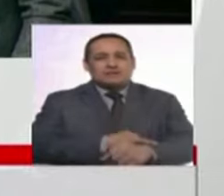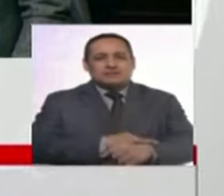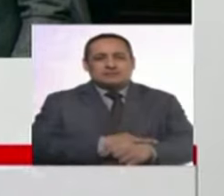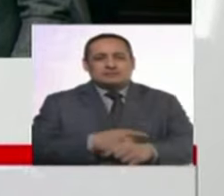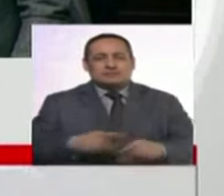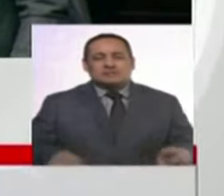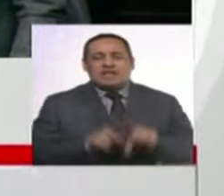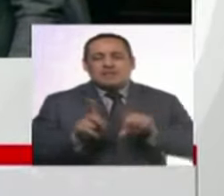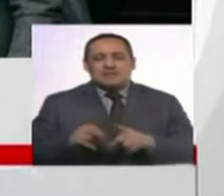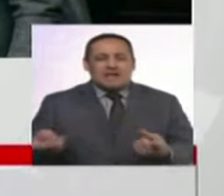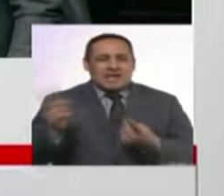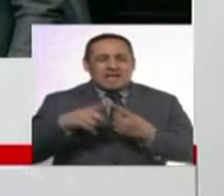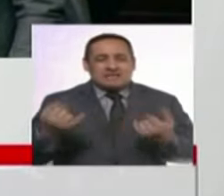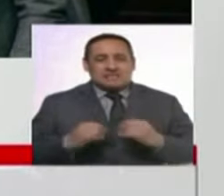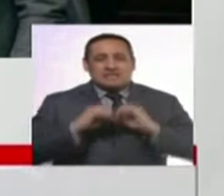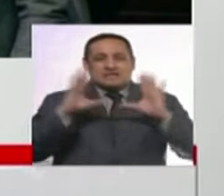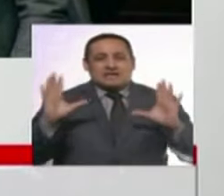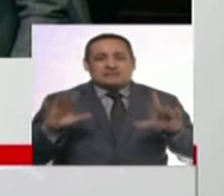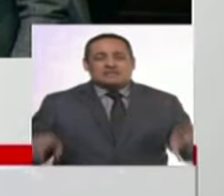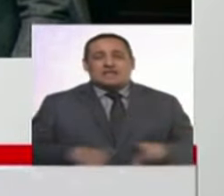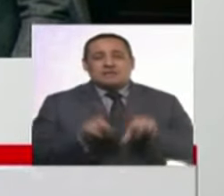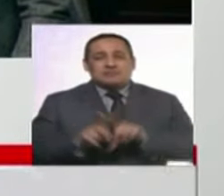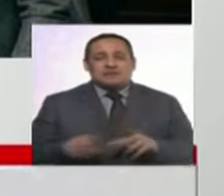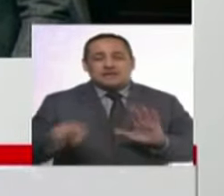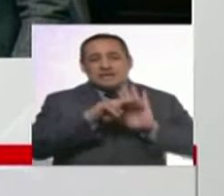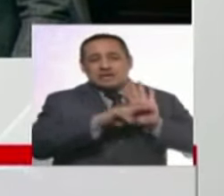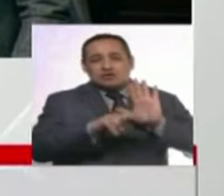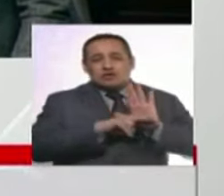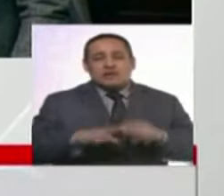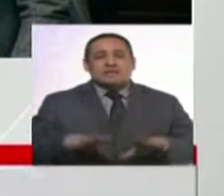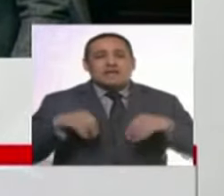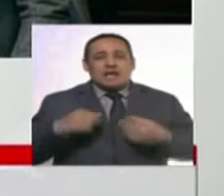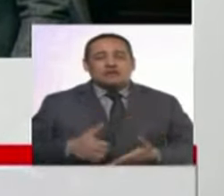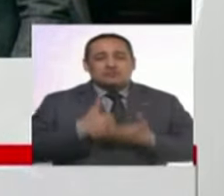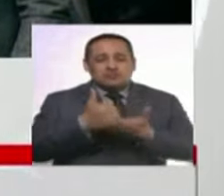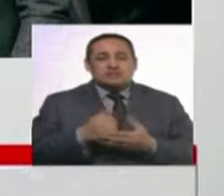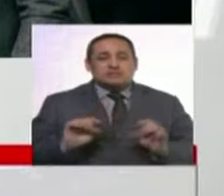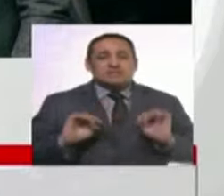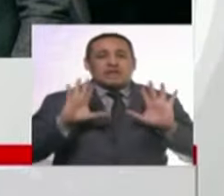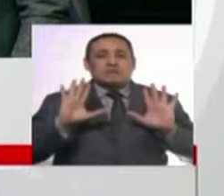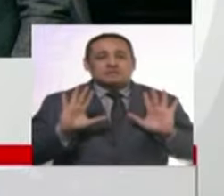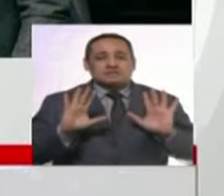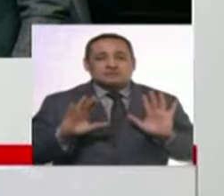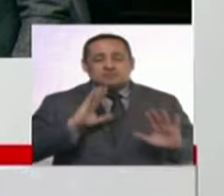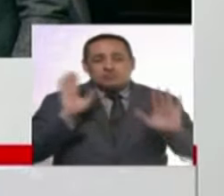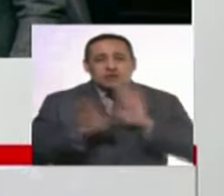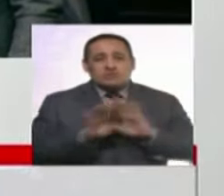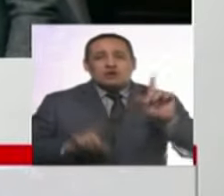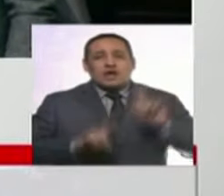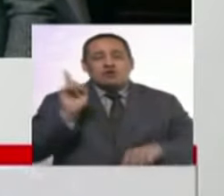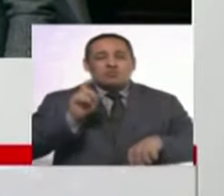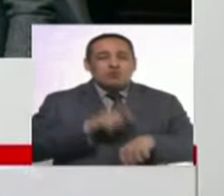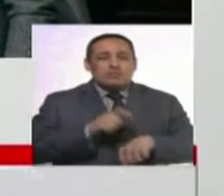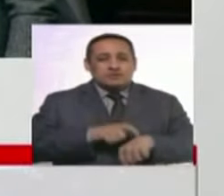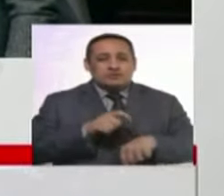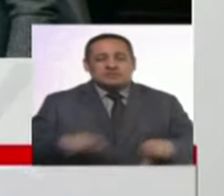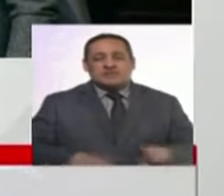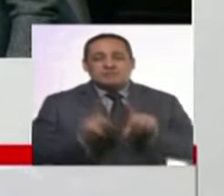hasta el día también que las normas le permitan probablemente en algún momento